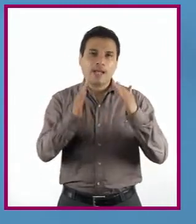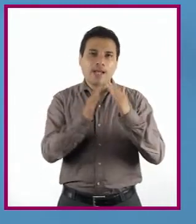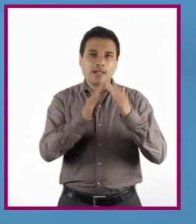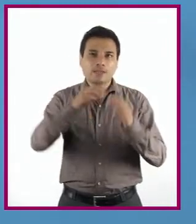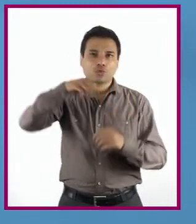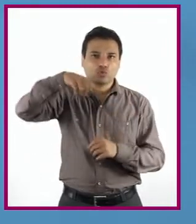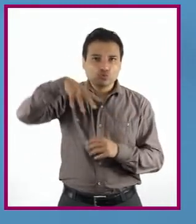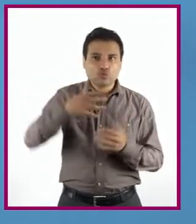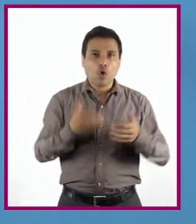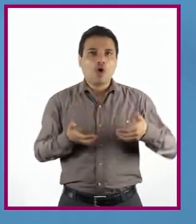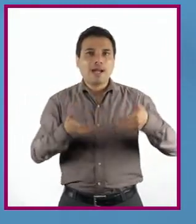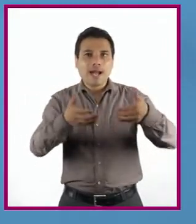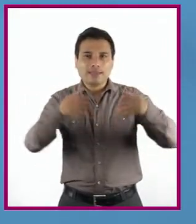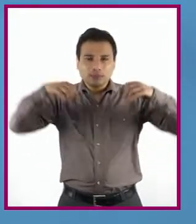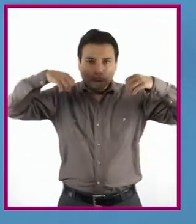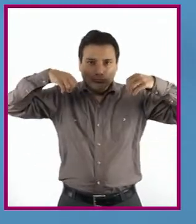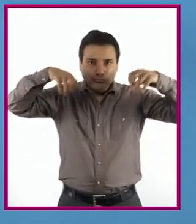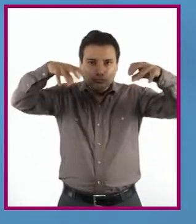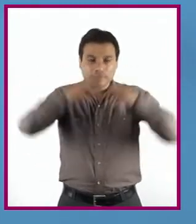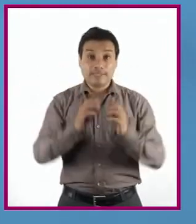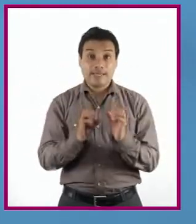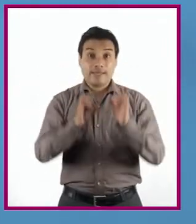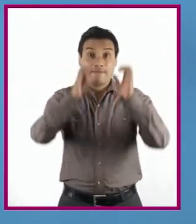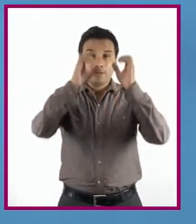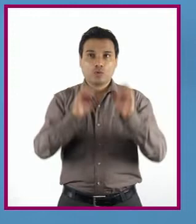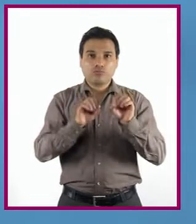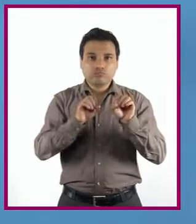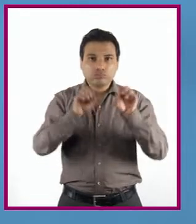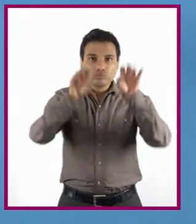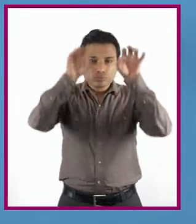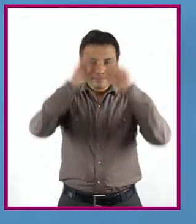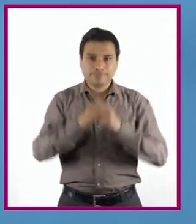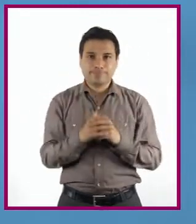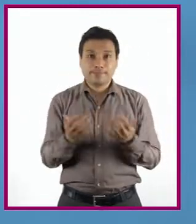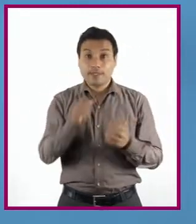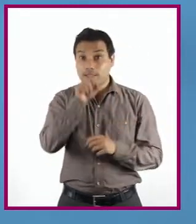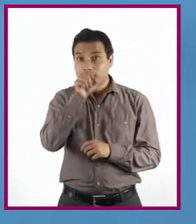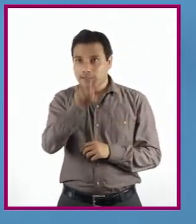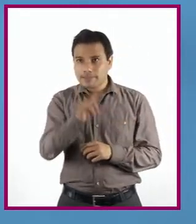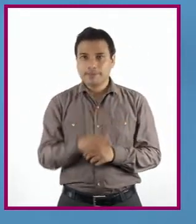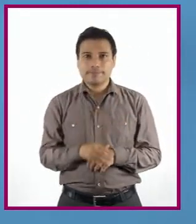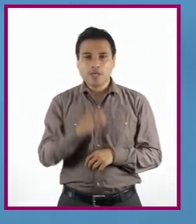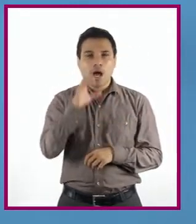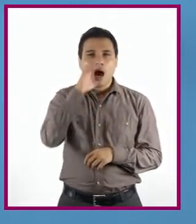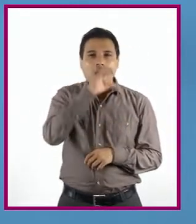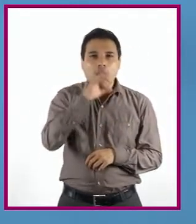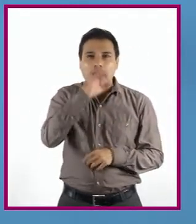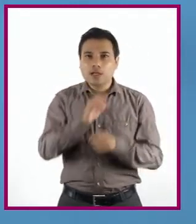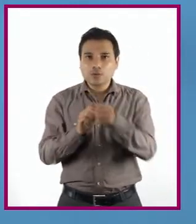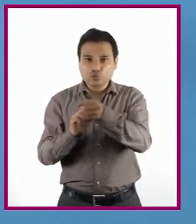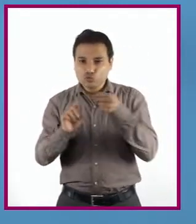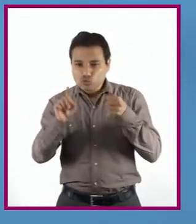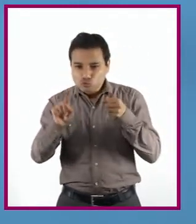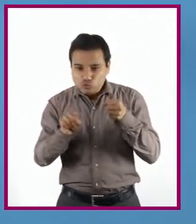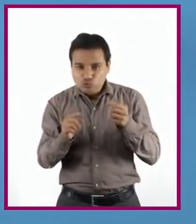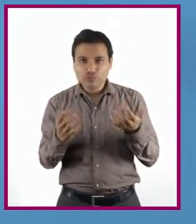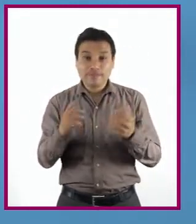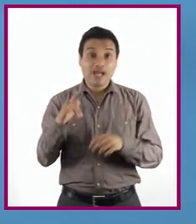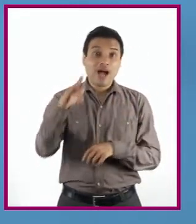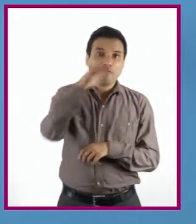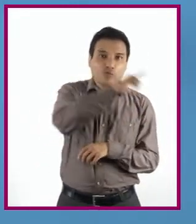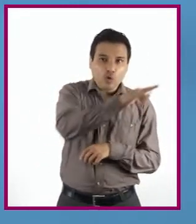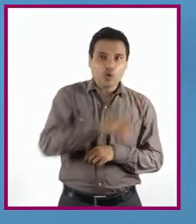las calles y edificios, para calentar hornos industriales y caseros y para el desplazamiento de los